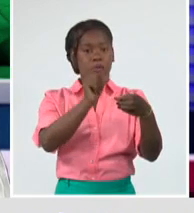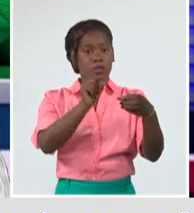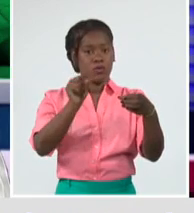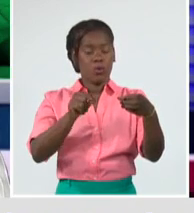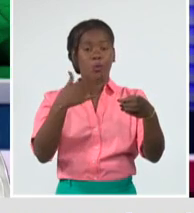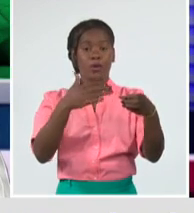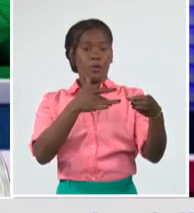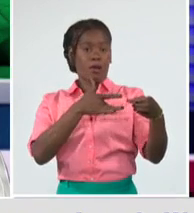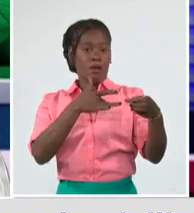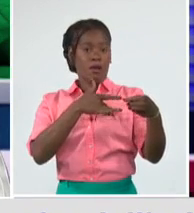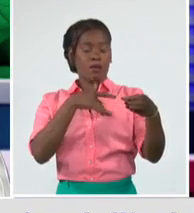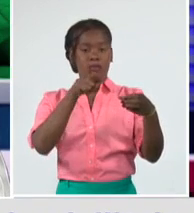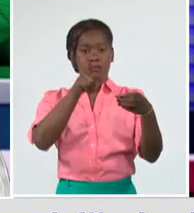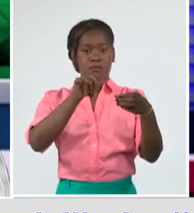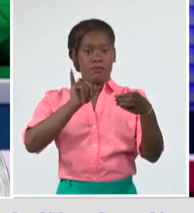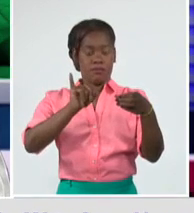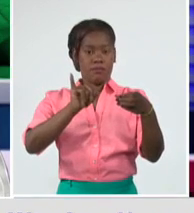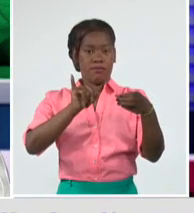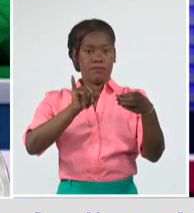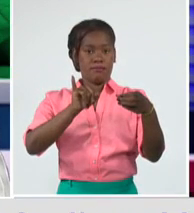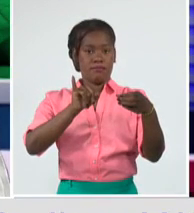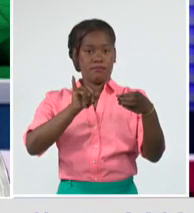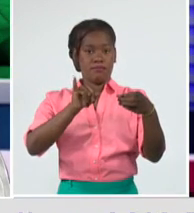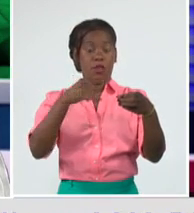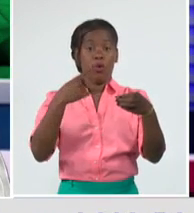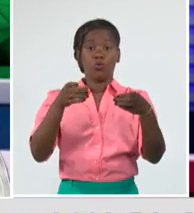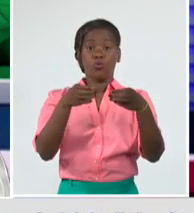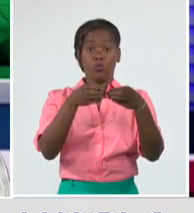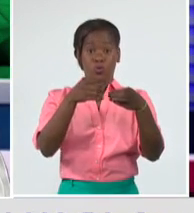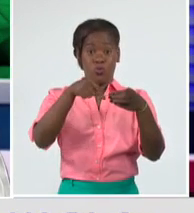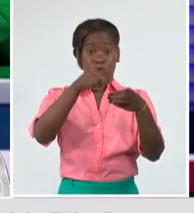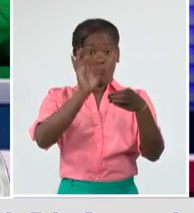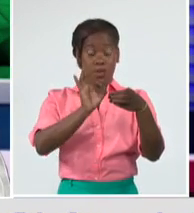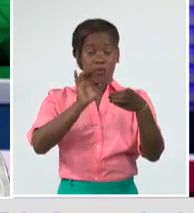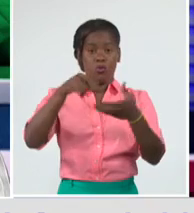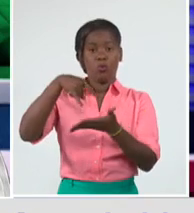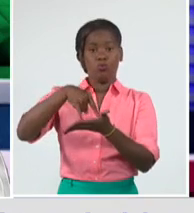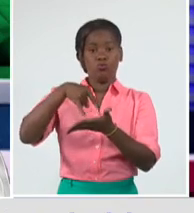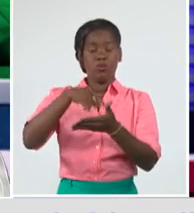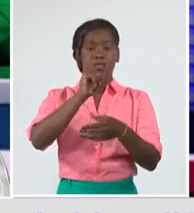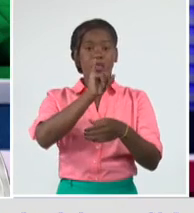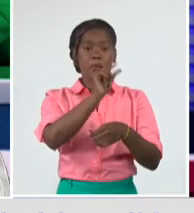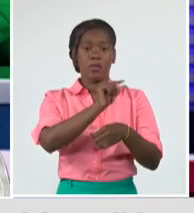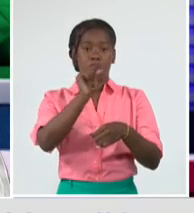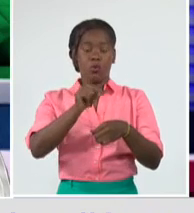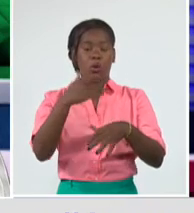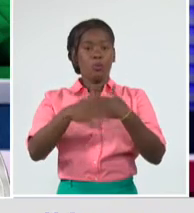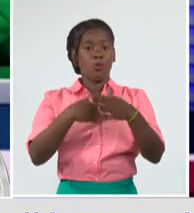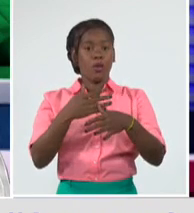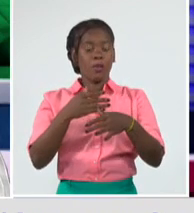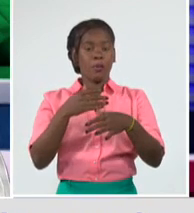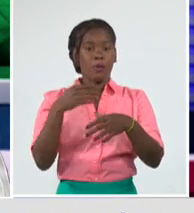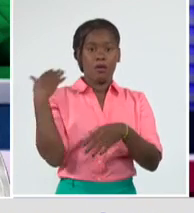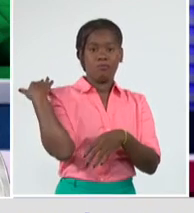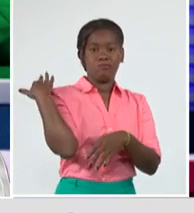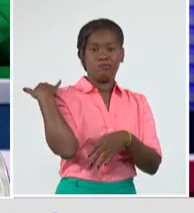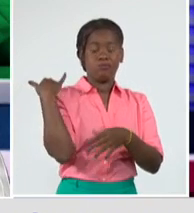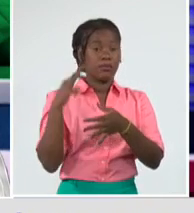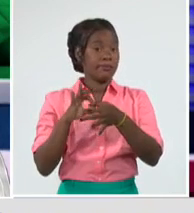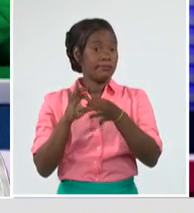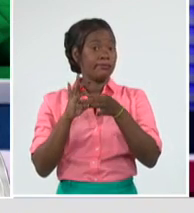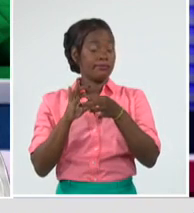isquémica 16, obesidad 6, enfermedad pulmonar obstructiva crónica 8,